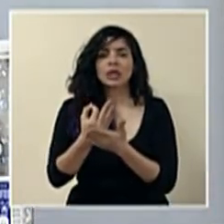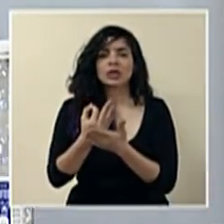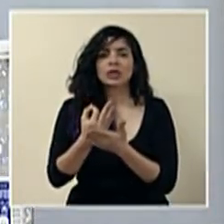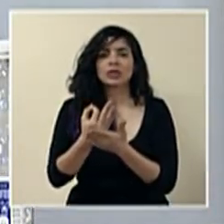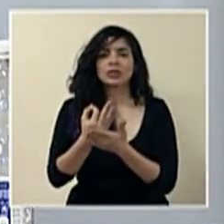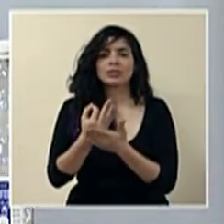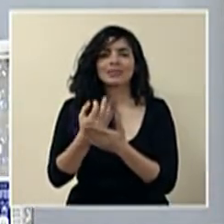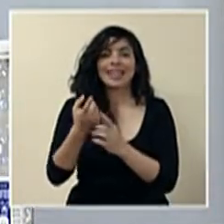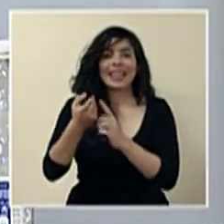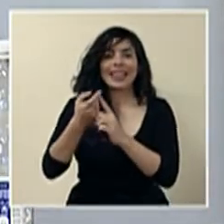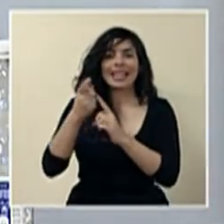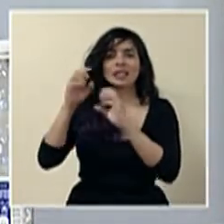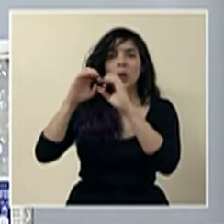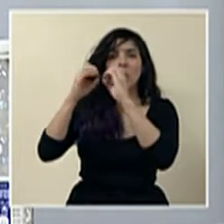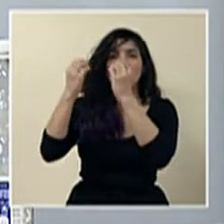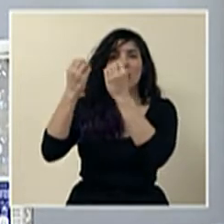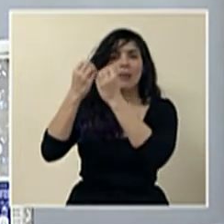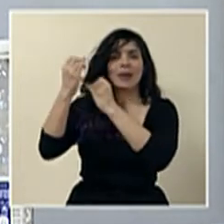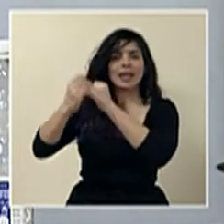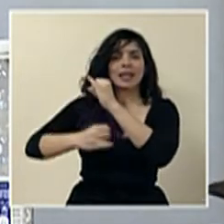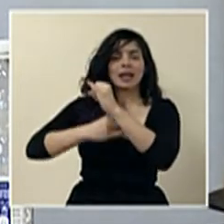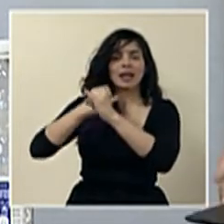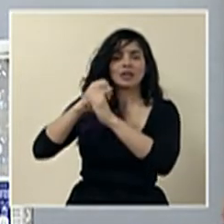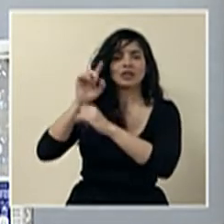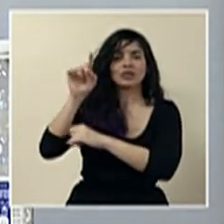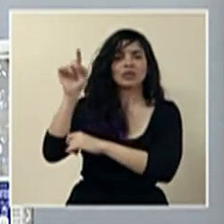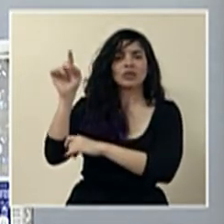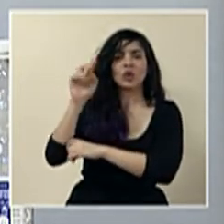los organismos multilaterales, que son